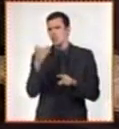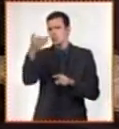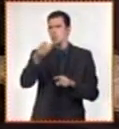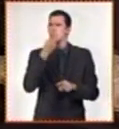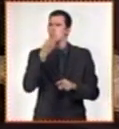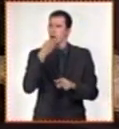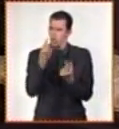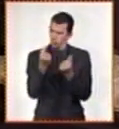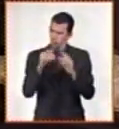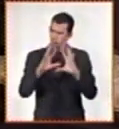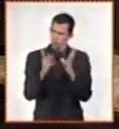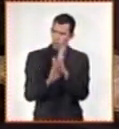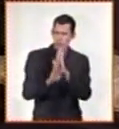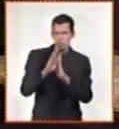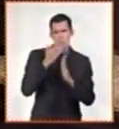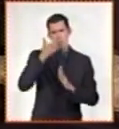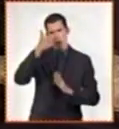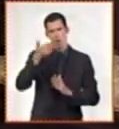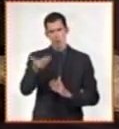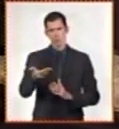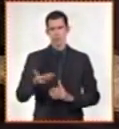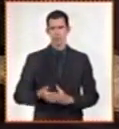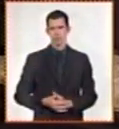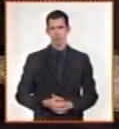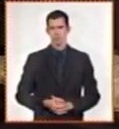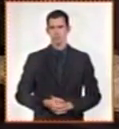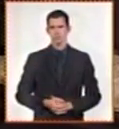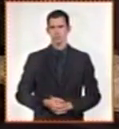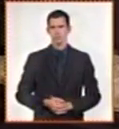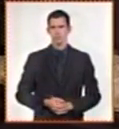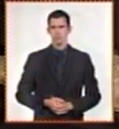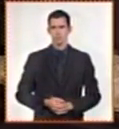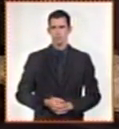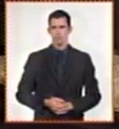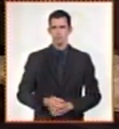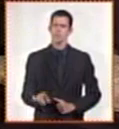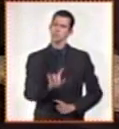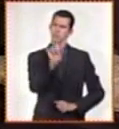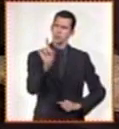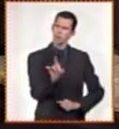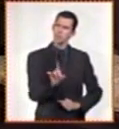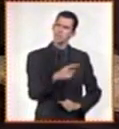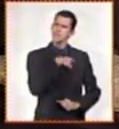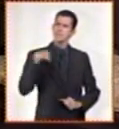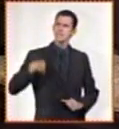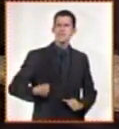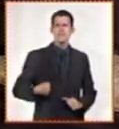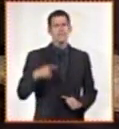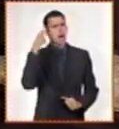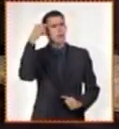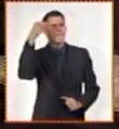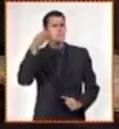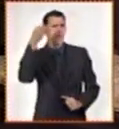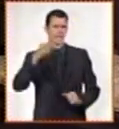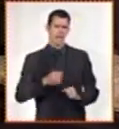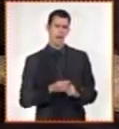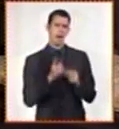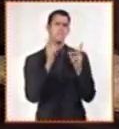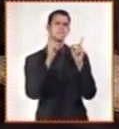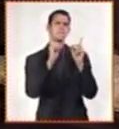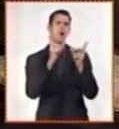China también cree que un mundo multipolar es inevitable, que un mundo multipolar